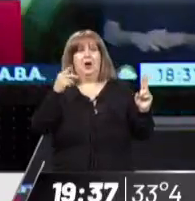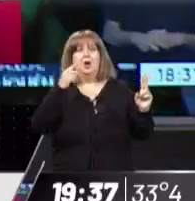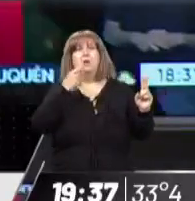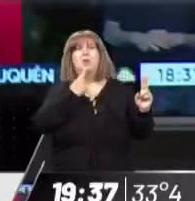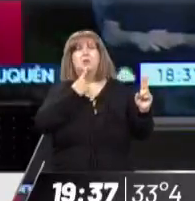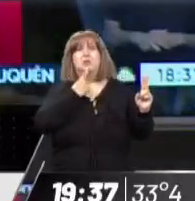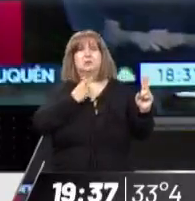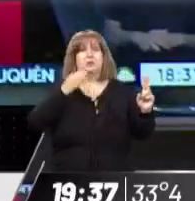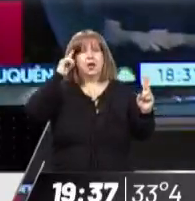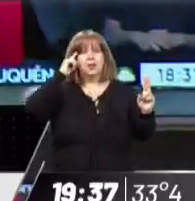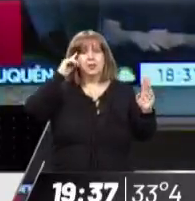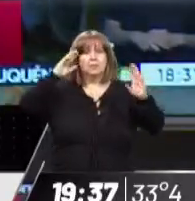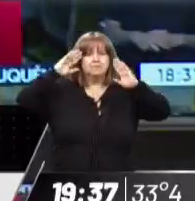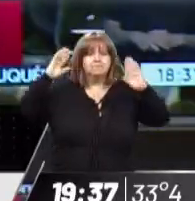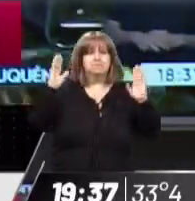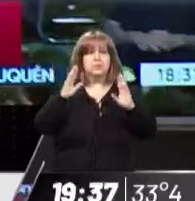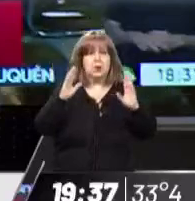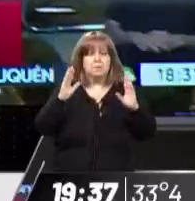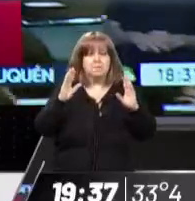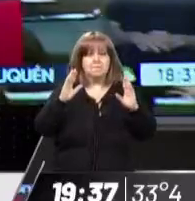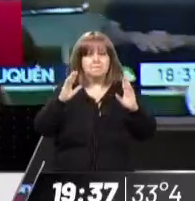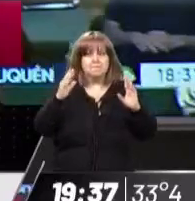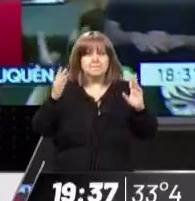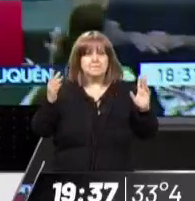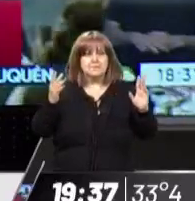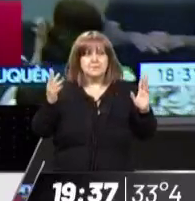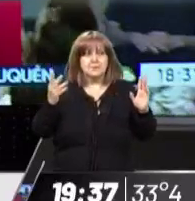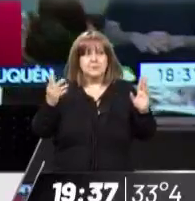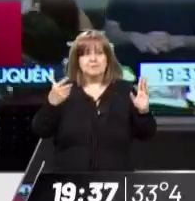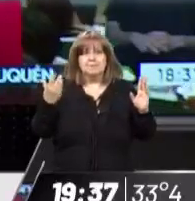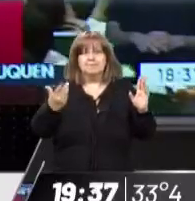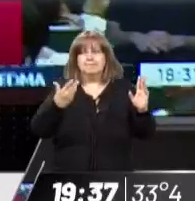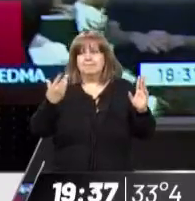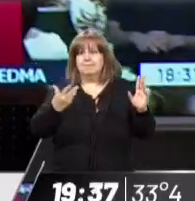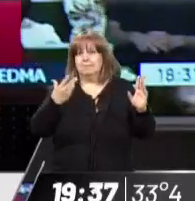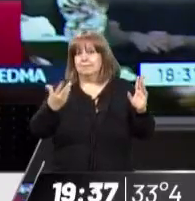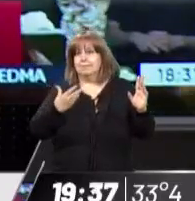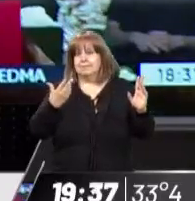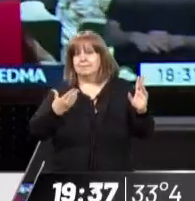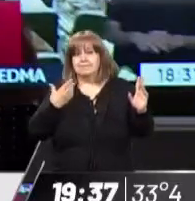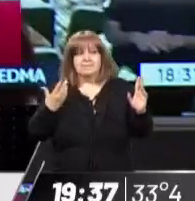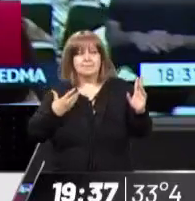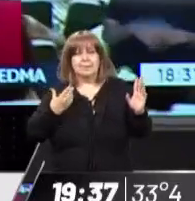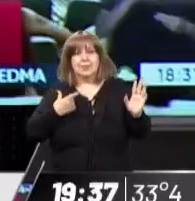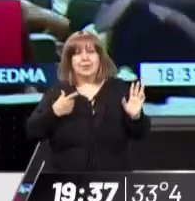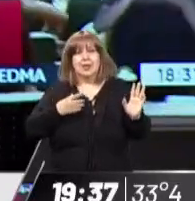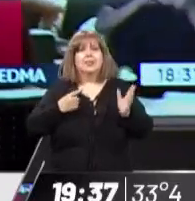nada. No, incluso los propios familiares biológicos de él, que seguramente son de Mendoza,